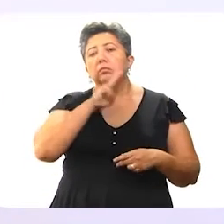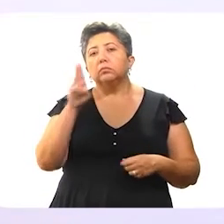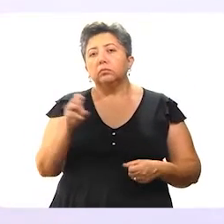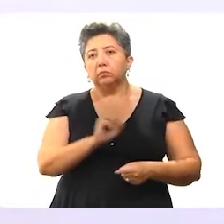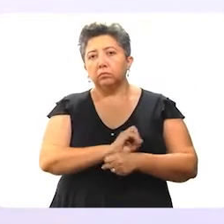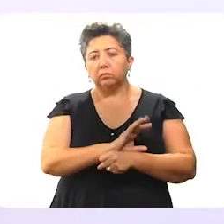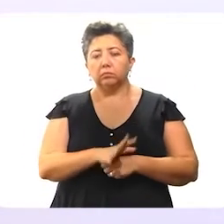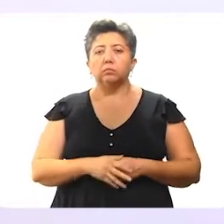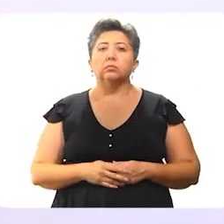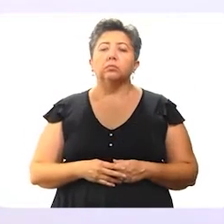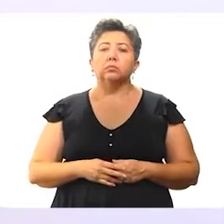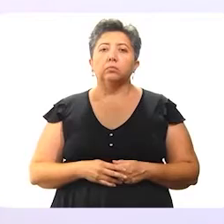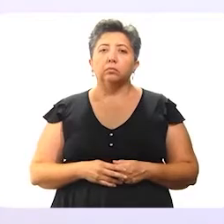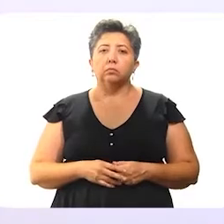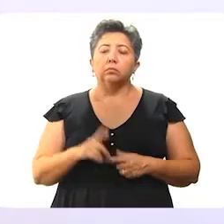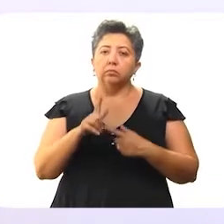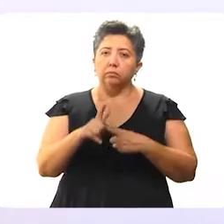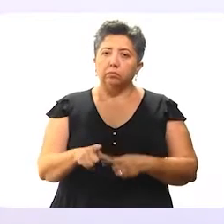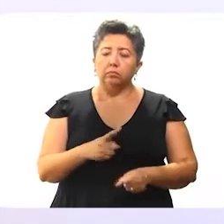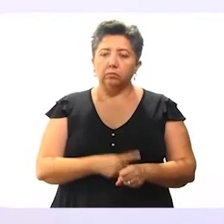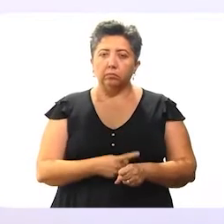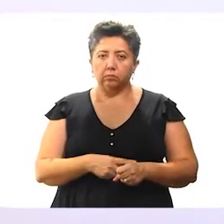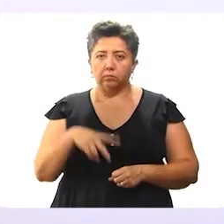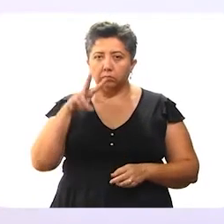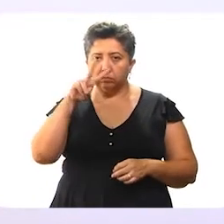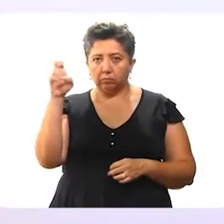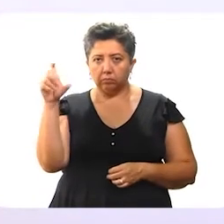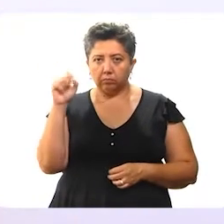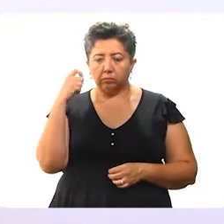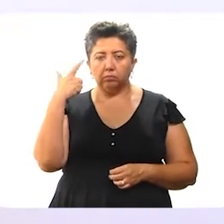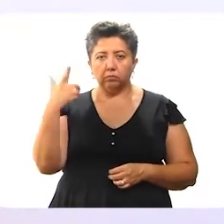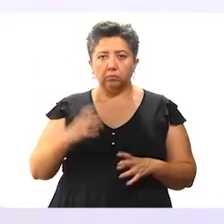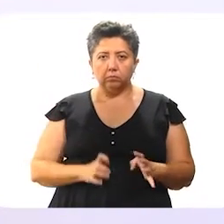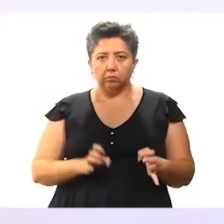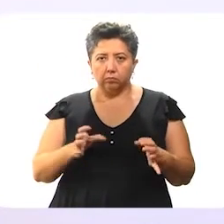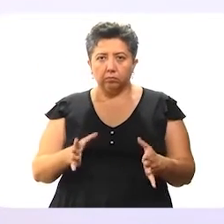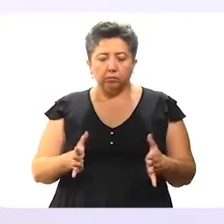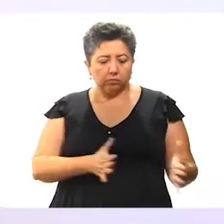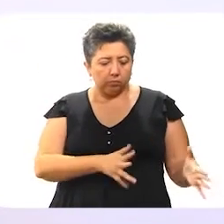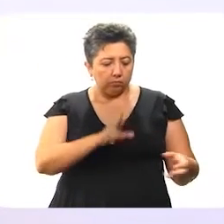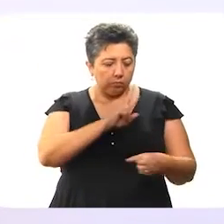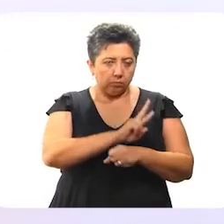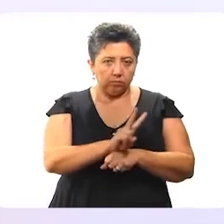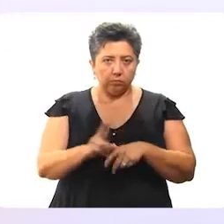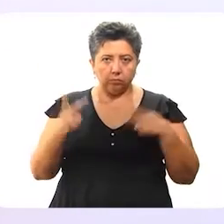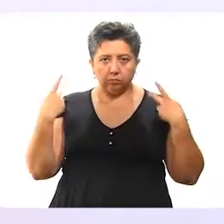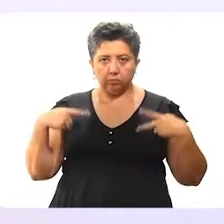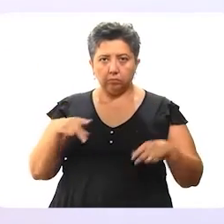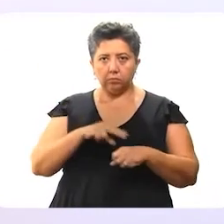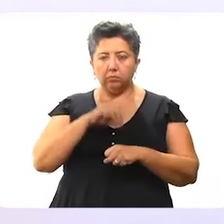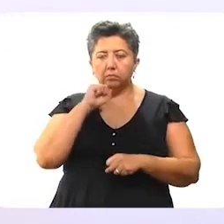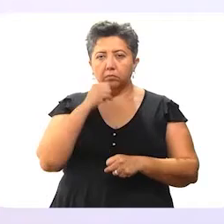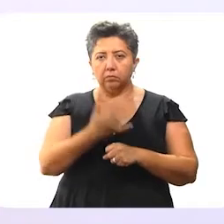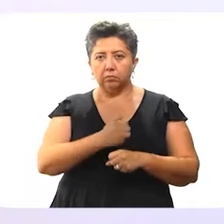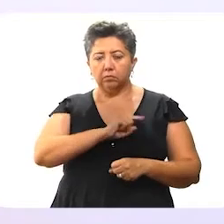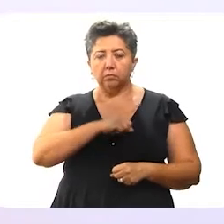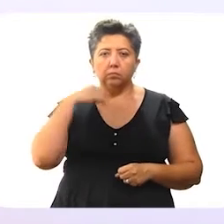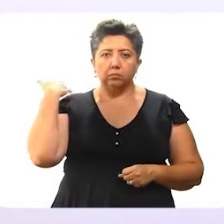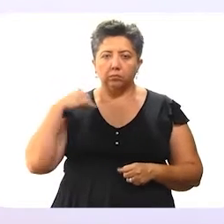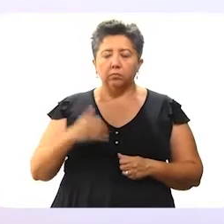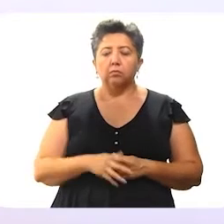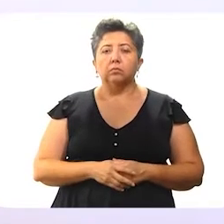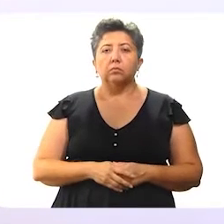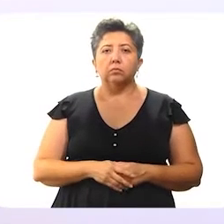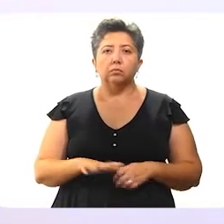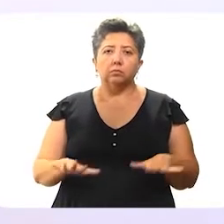fallecidas a causa del coronavirus. De los casos activos, 227 están estables, aislados, monitoreados por personal médico de los servicios